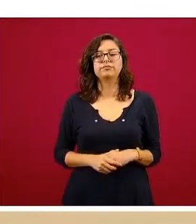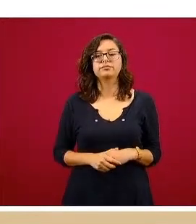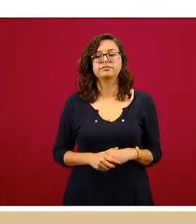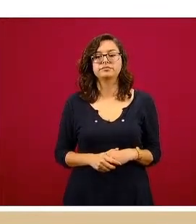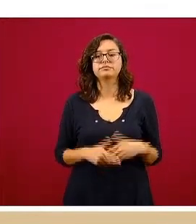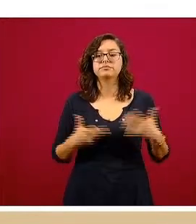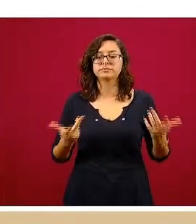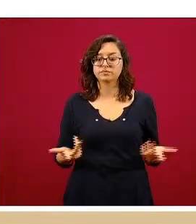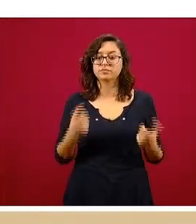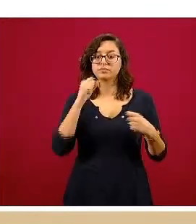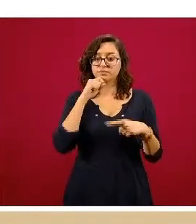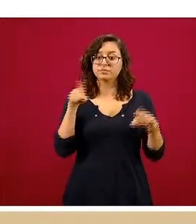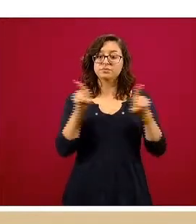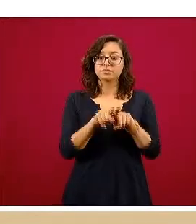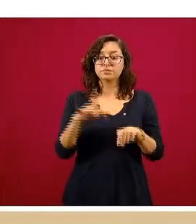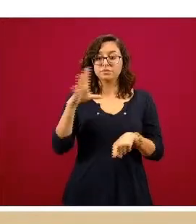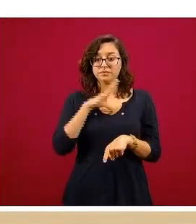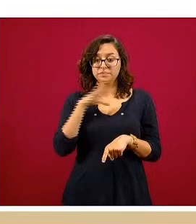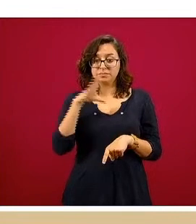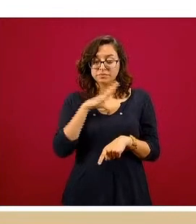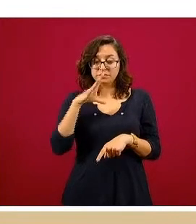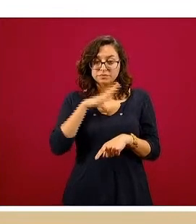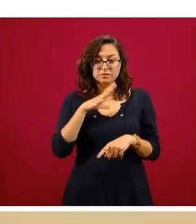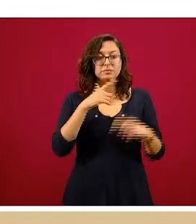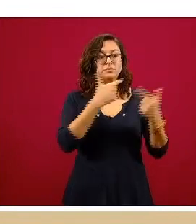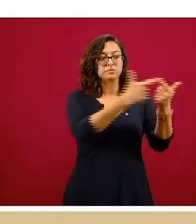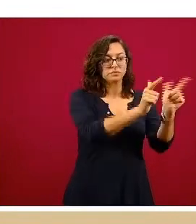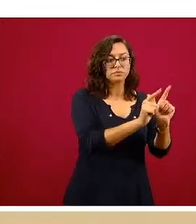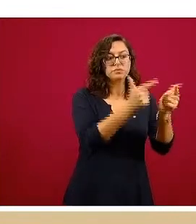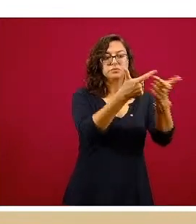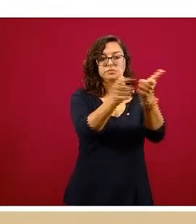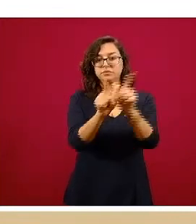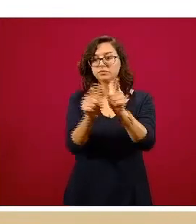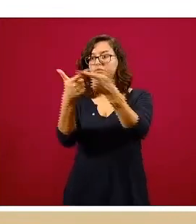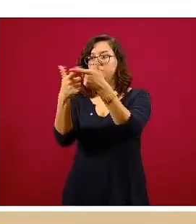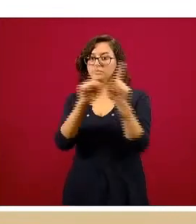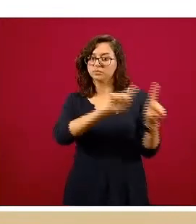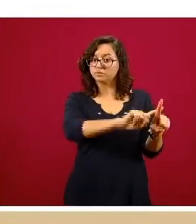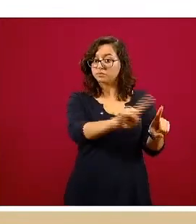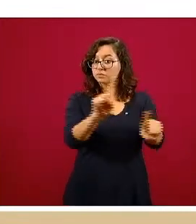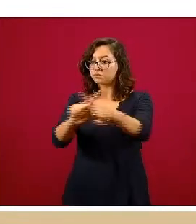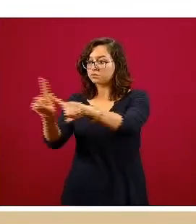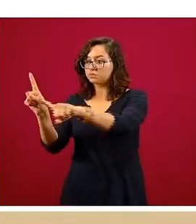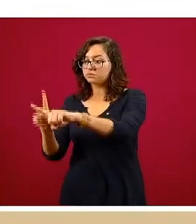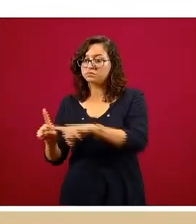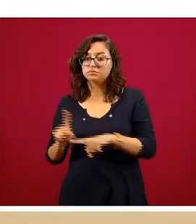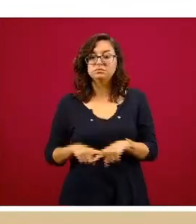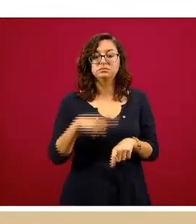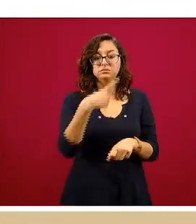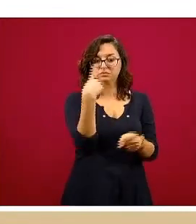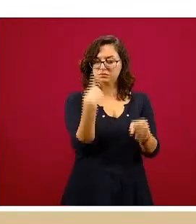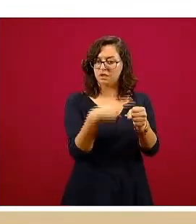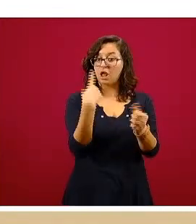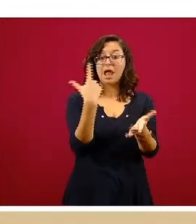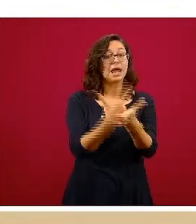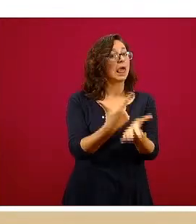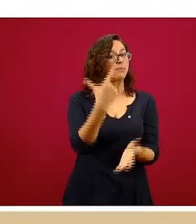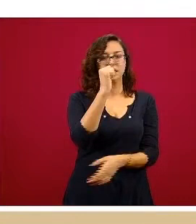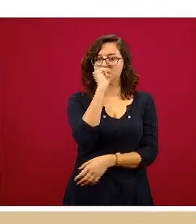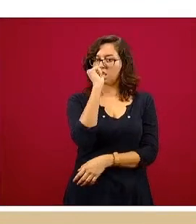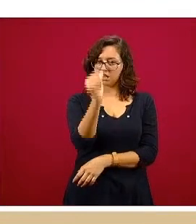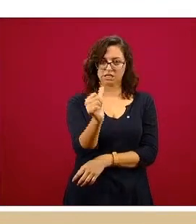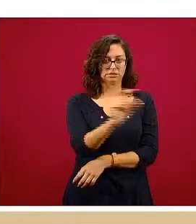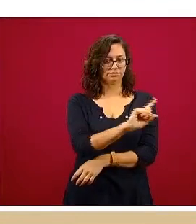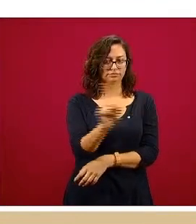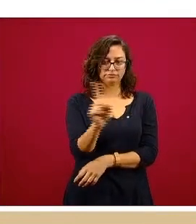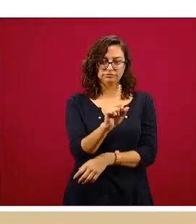clínico multicéntrico para determinar si el favipiravir en pacientes no graves,